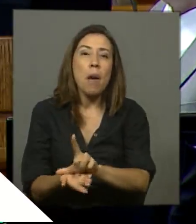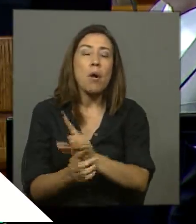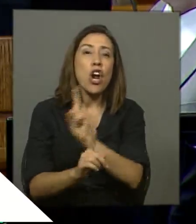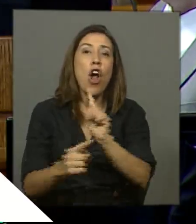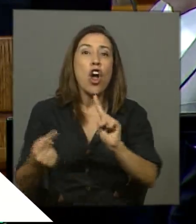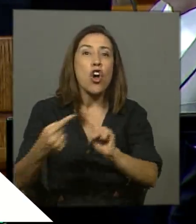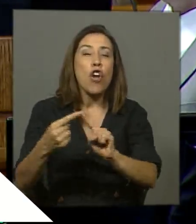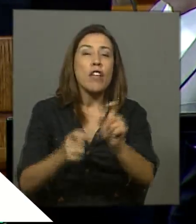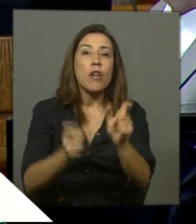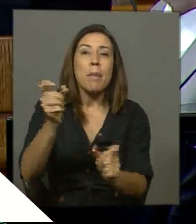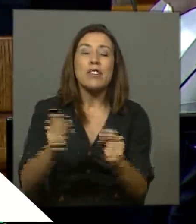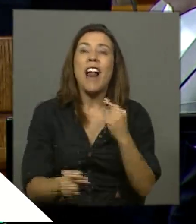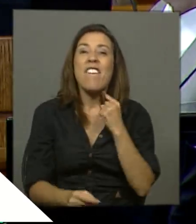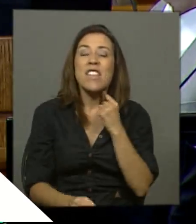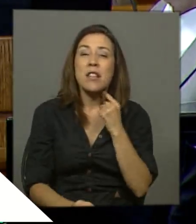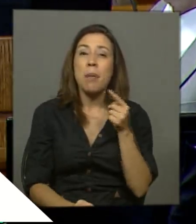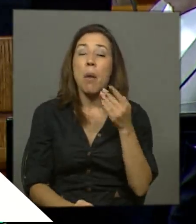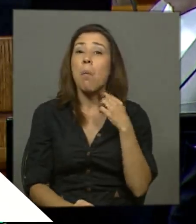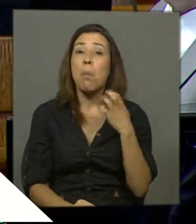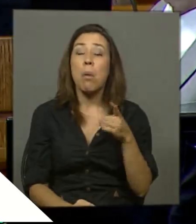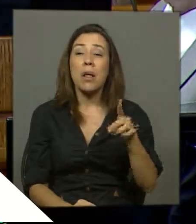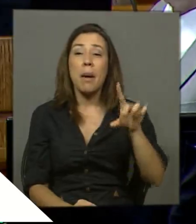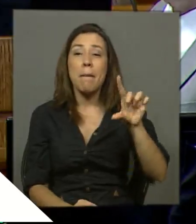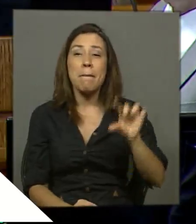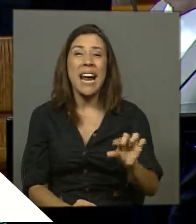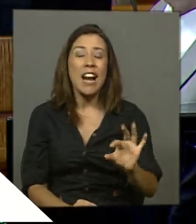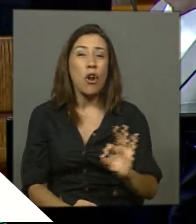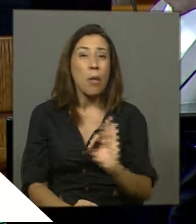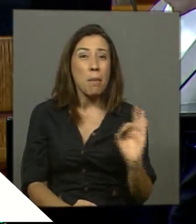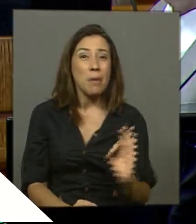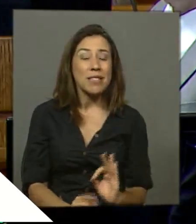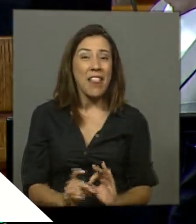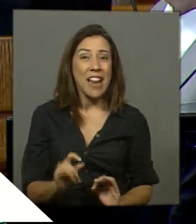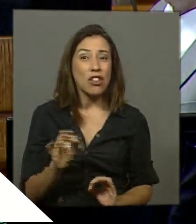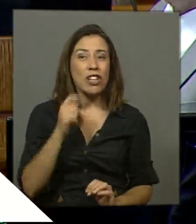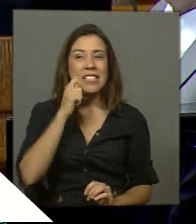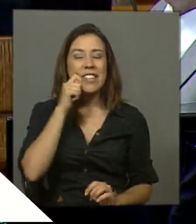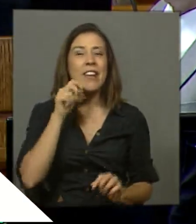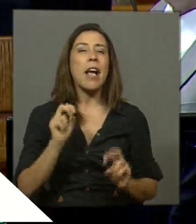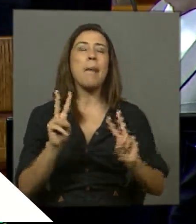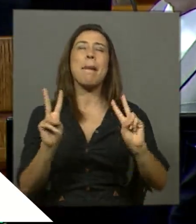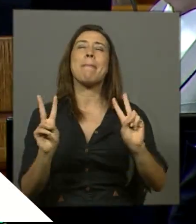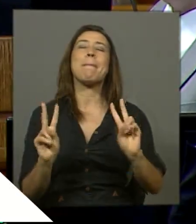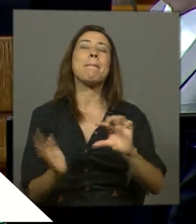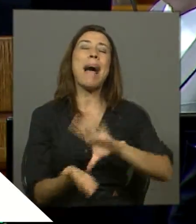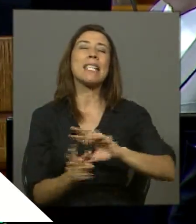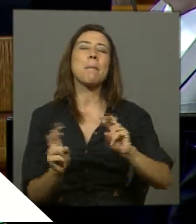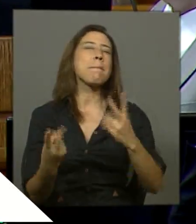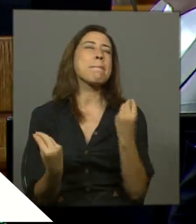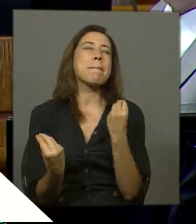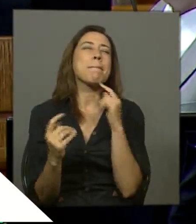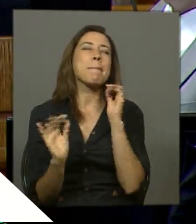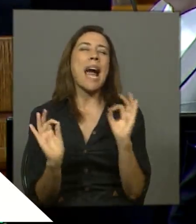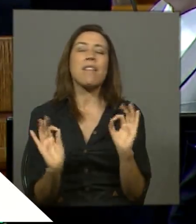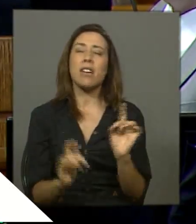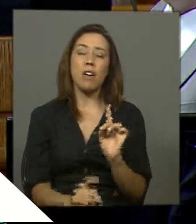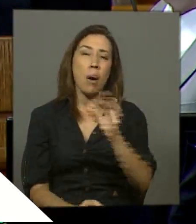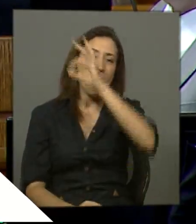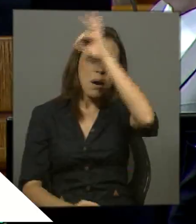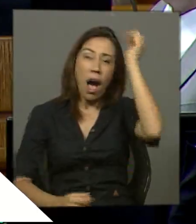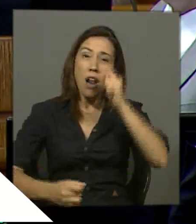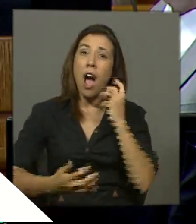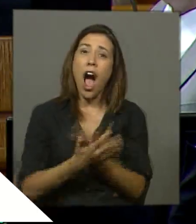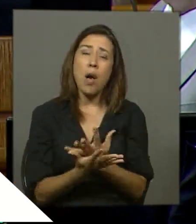contacto con las víctimas porque no porque disminuya porcentualmente un delito aquí estamos en el País de las Maravillas en la araucanía ministro hay